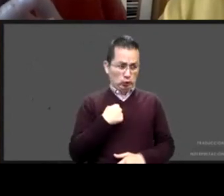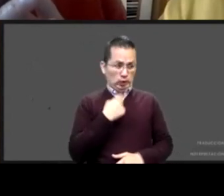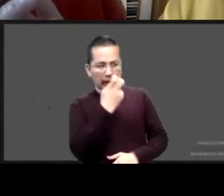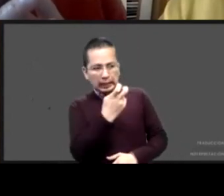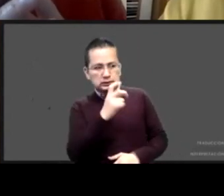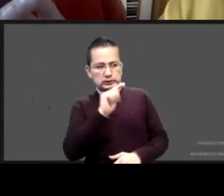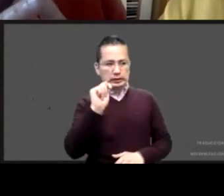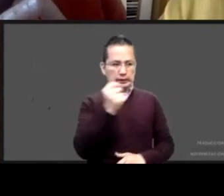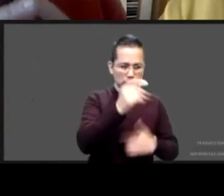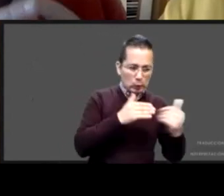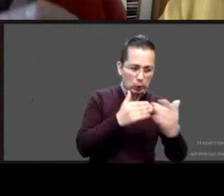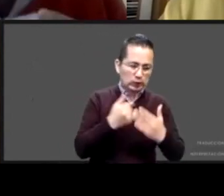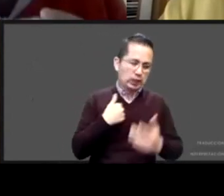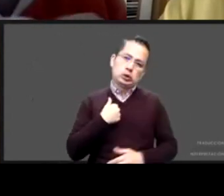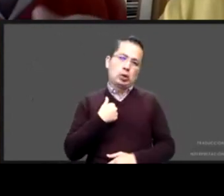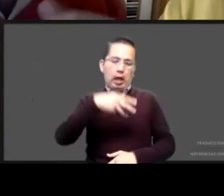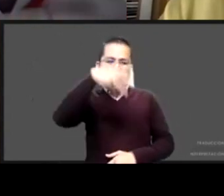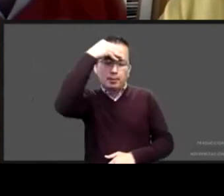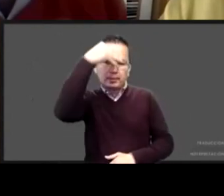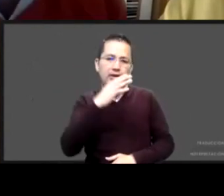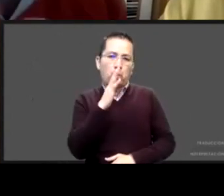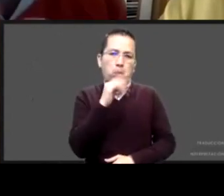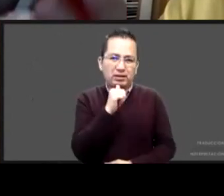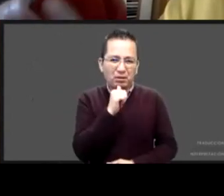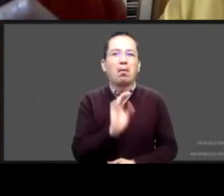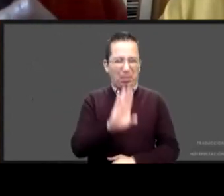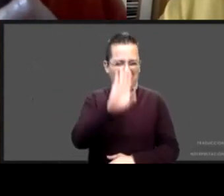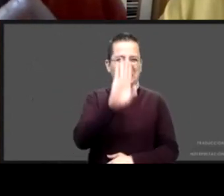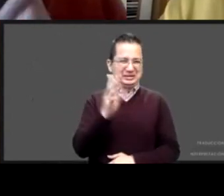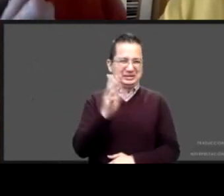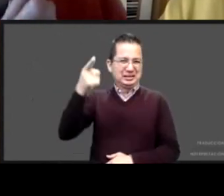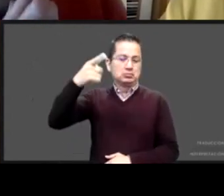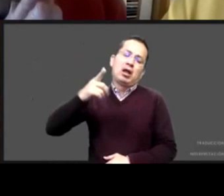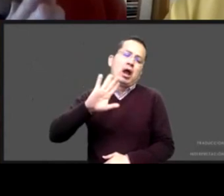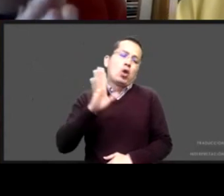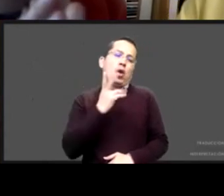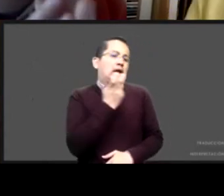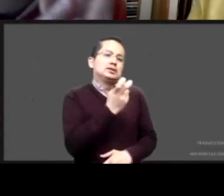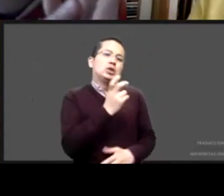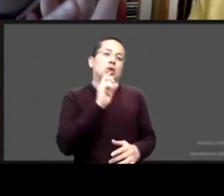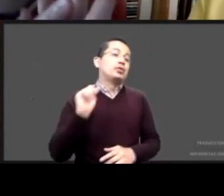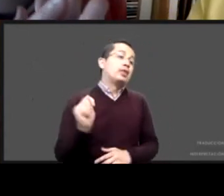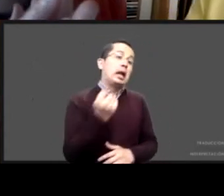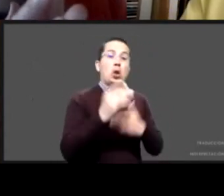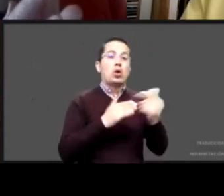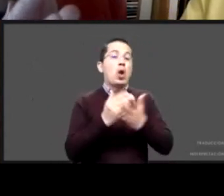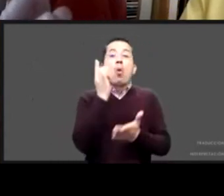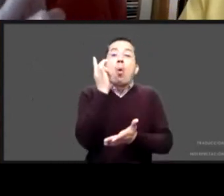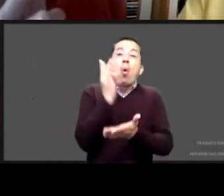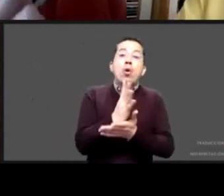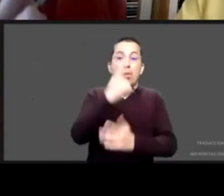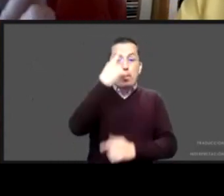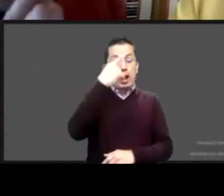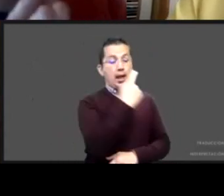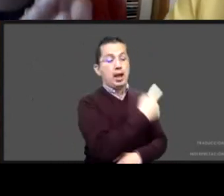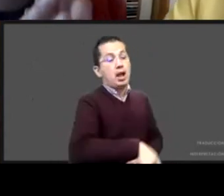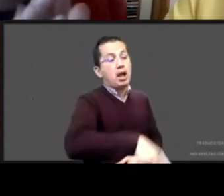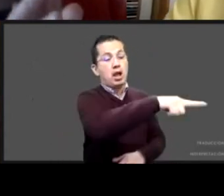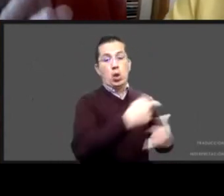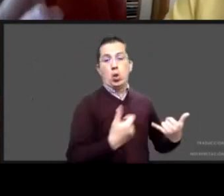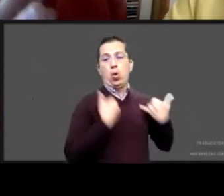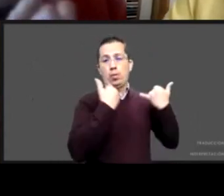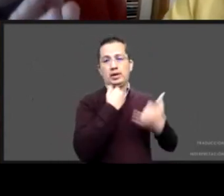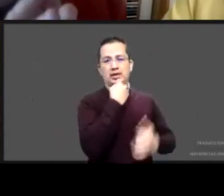nuevas tecnologías, que esto era un tema de las nuevas generaciones. Como decíamos, este autor